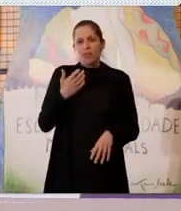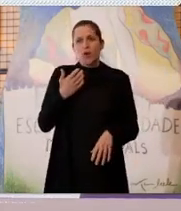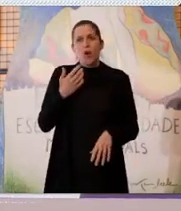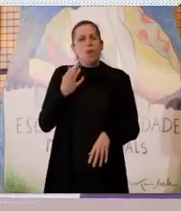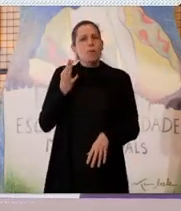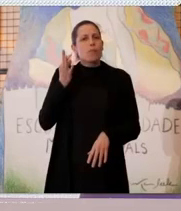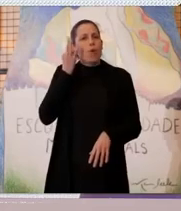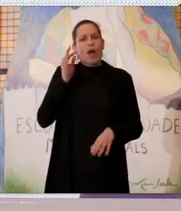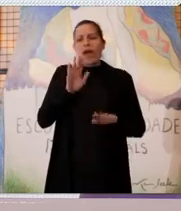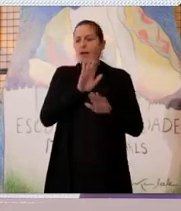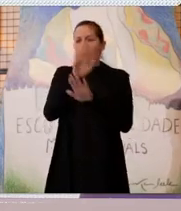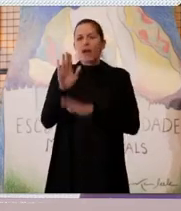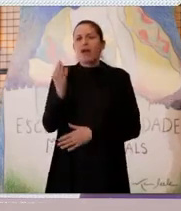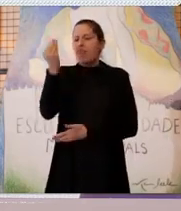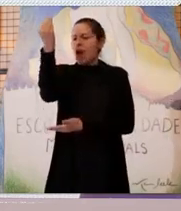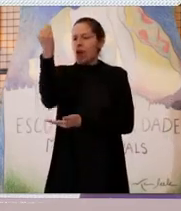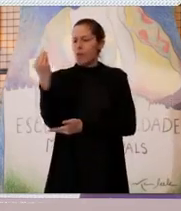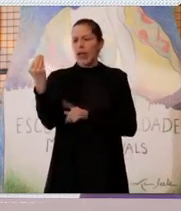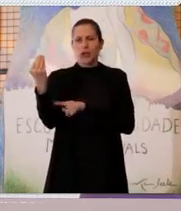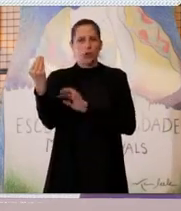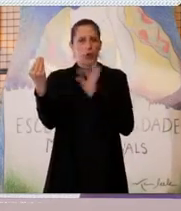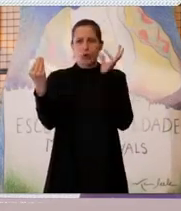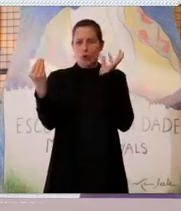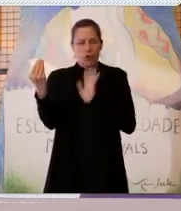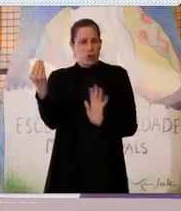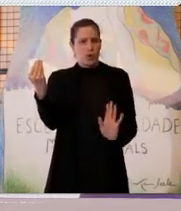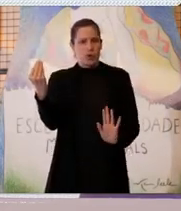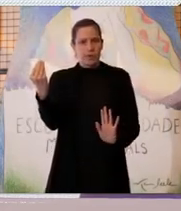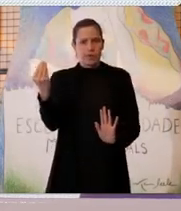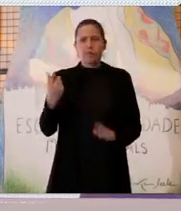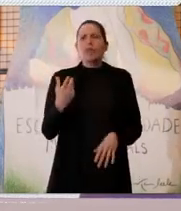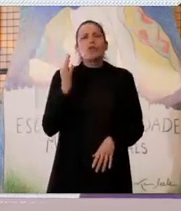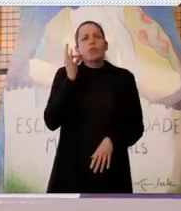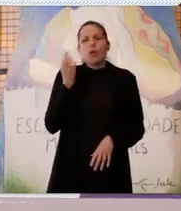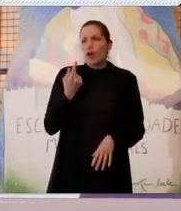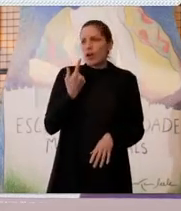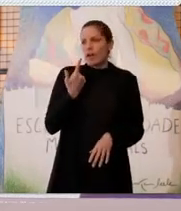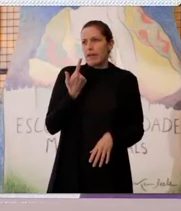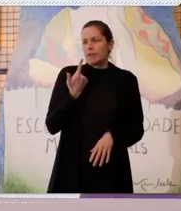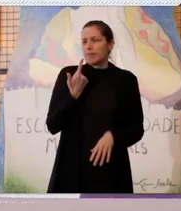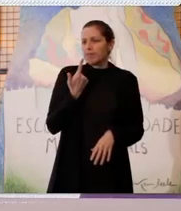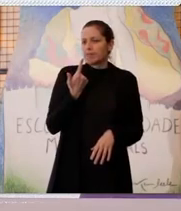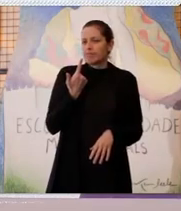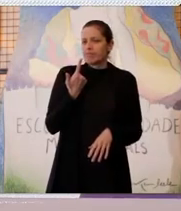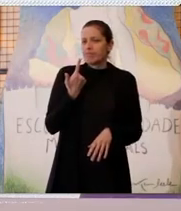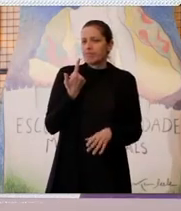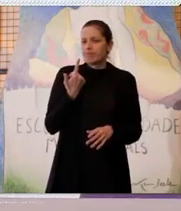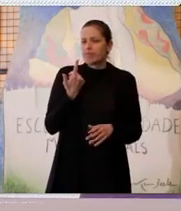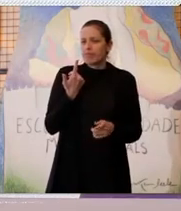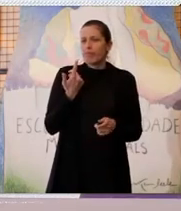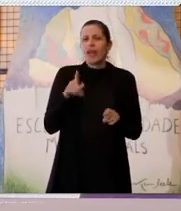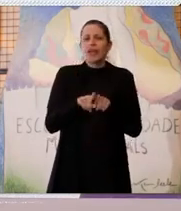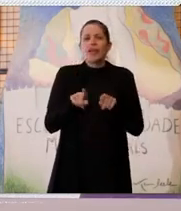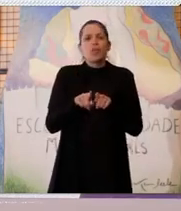neoliberalismo y que podemos seguir viviendo no se ha sufrido las mujeres nunca que no es lo mismo dicen las mujeres Siempre han estado cosificadas no cuando las mujeres no eran una mercancía